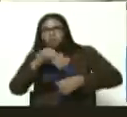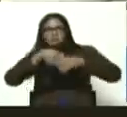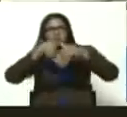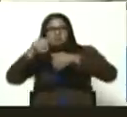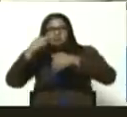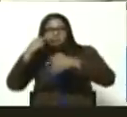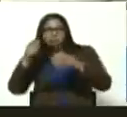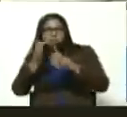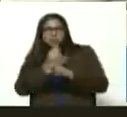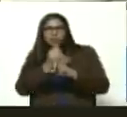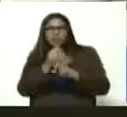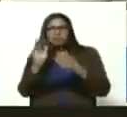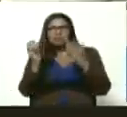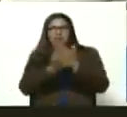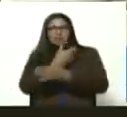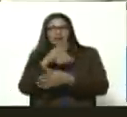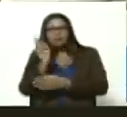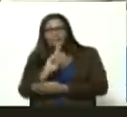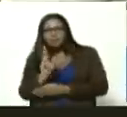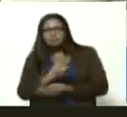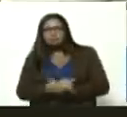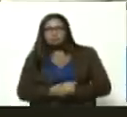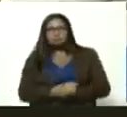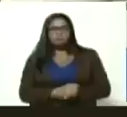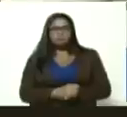tengo que quitar la pantalla